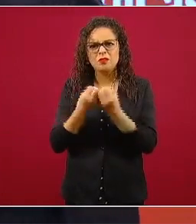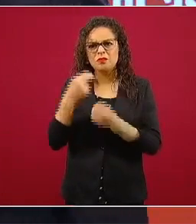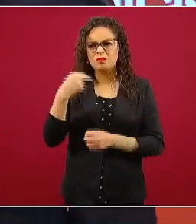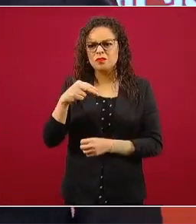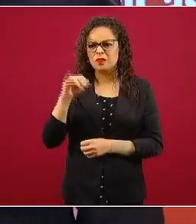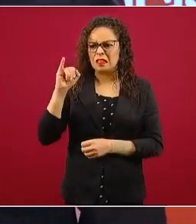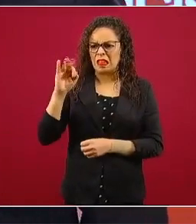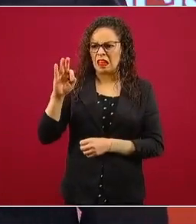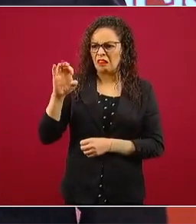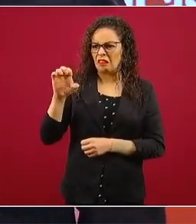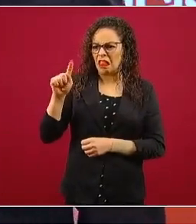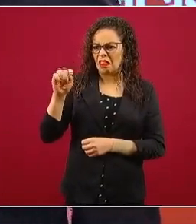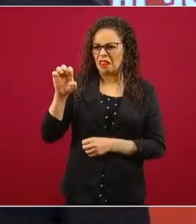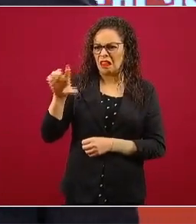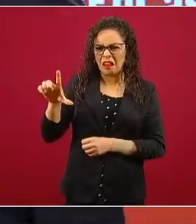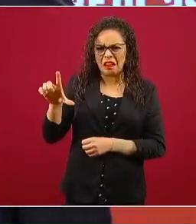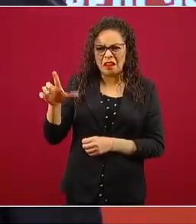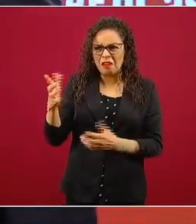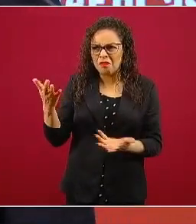IFETEL o algo así, ¿no?